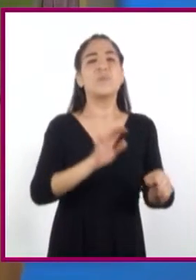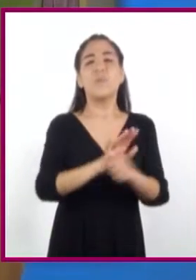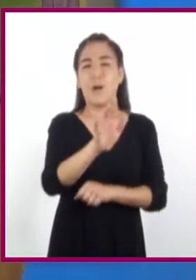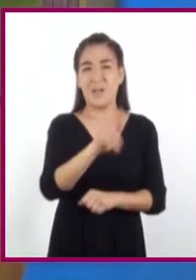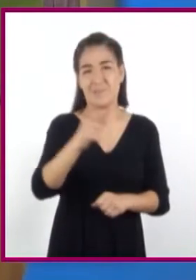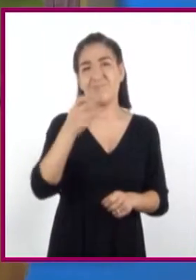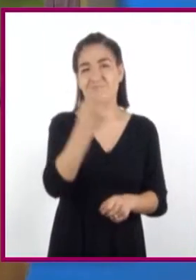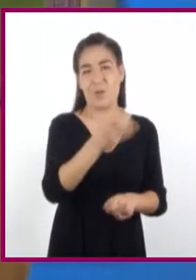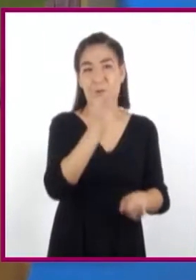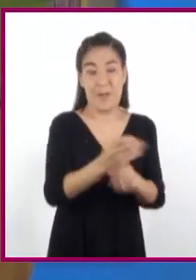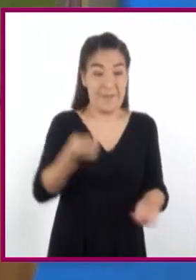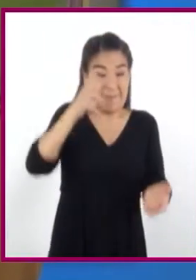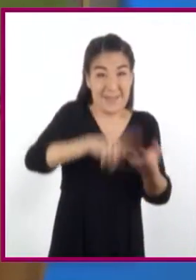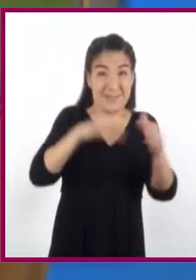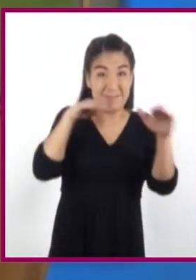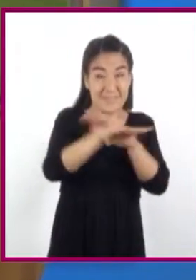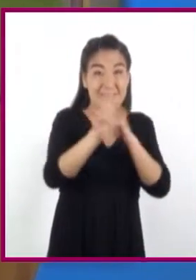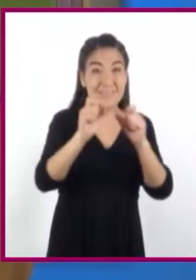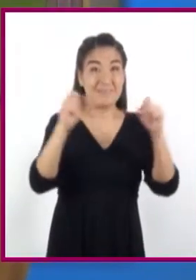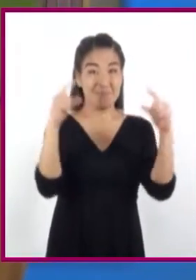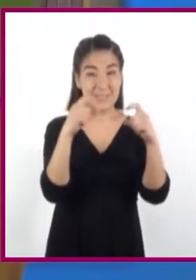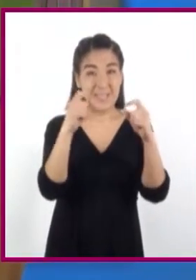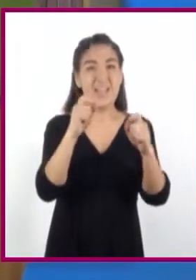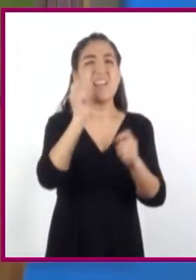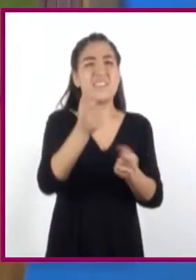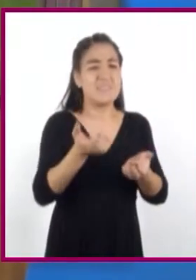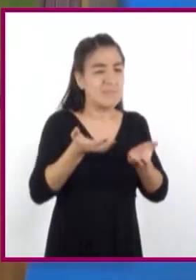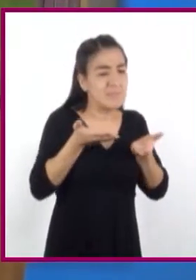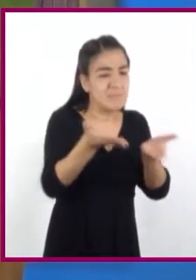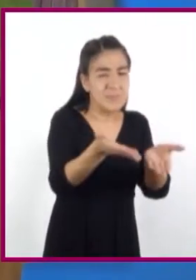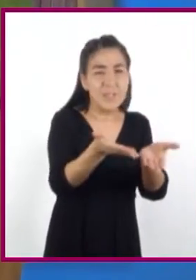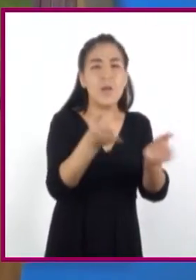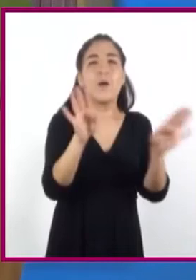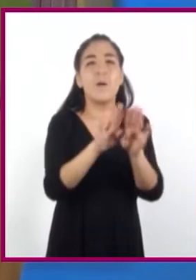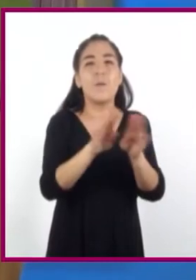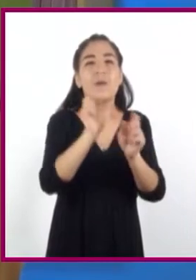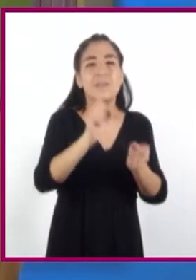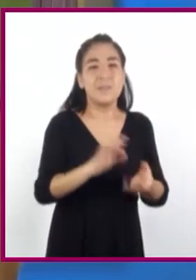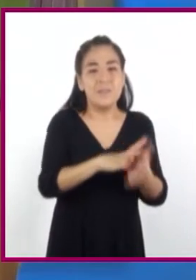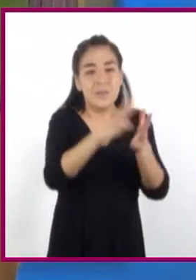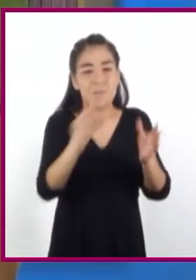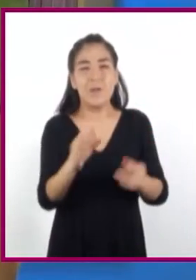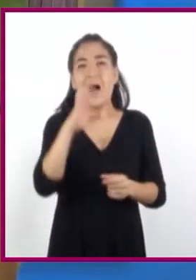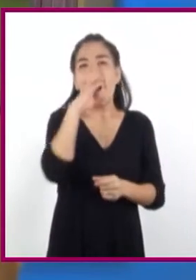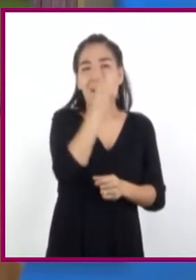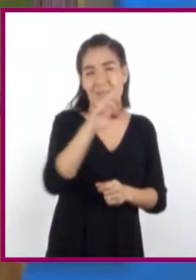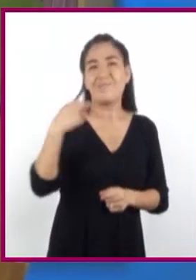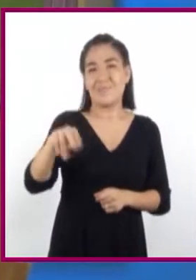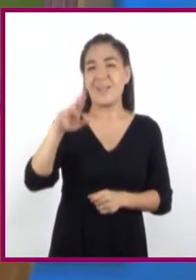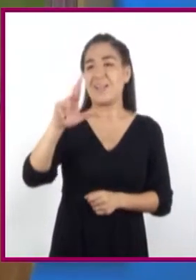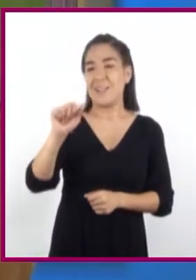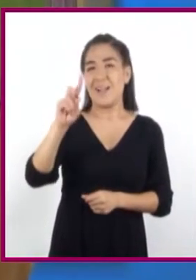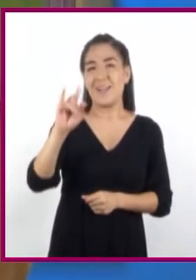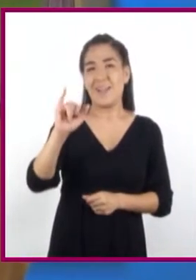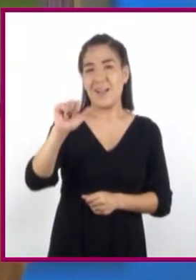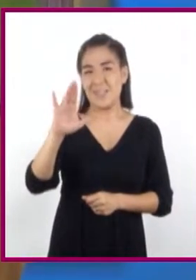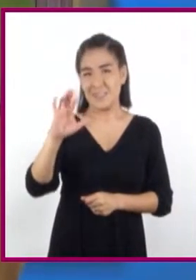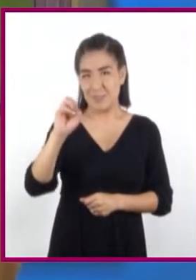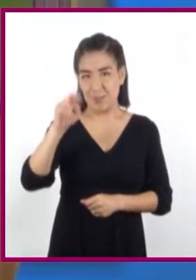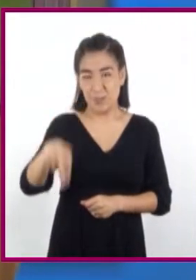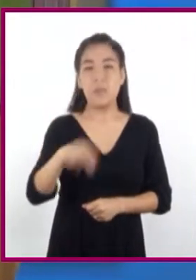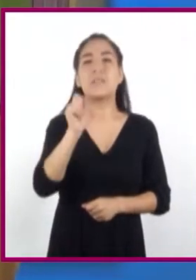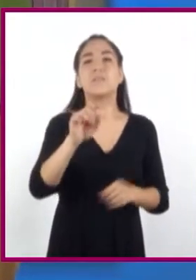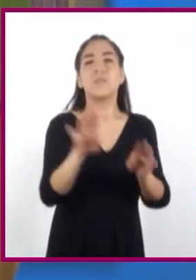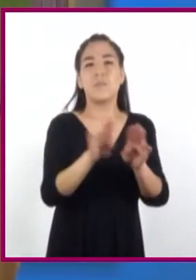ocurre dentro del microondas es un claro ejemplo de la transmisión de calor llamado radiación, en el cual, por medio